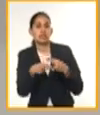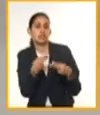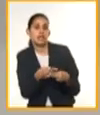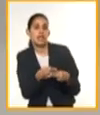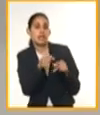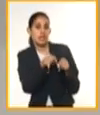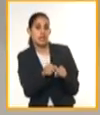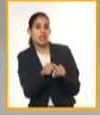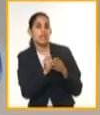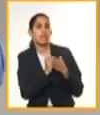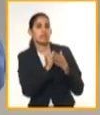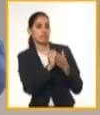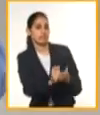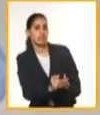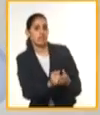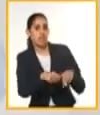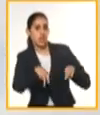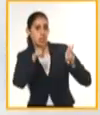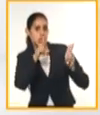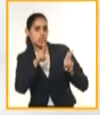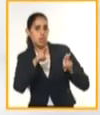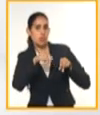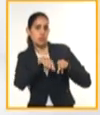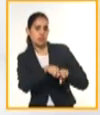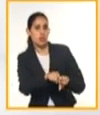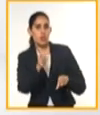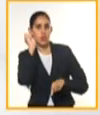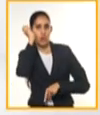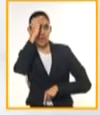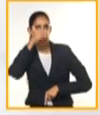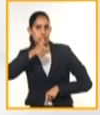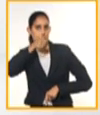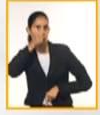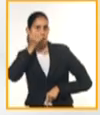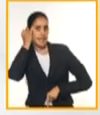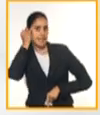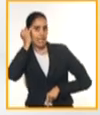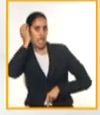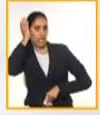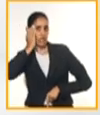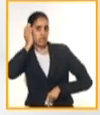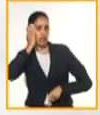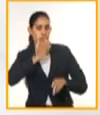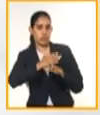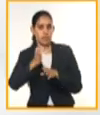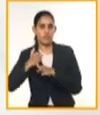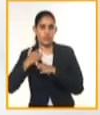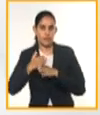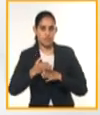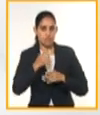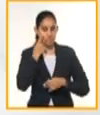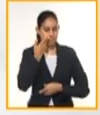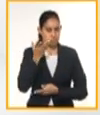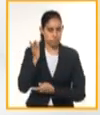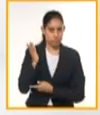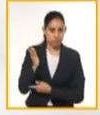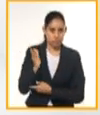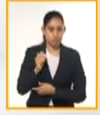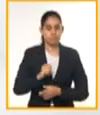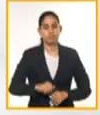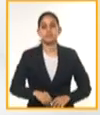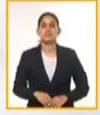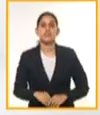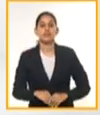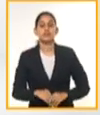apoya a Trump. Y a partir de ahí vamos a compartir algunas ideas. Bueno, ya se me adelantaron, ya pido la primera.